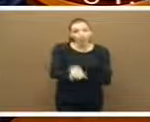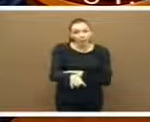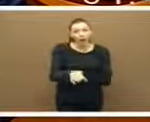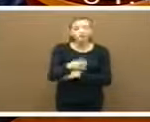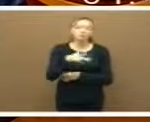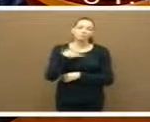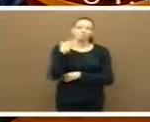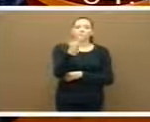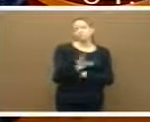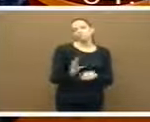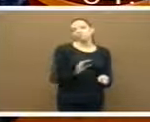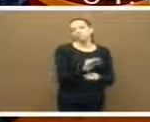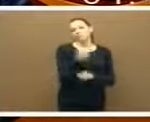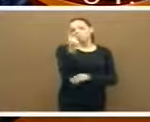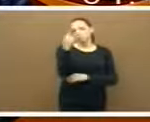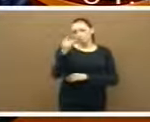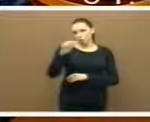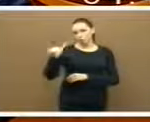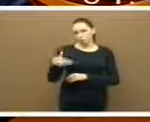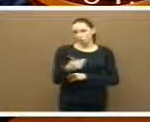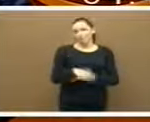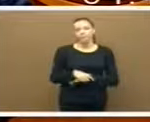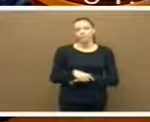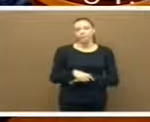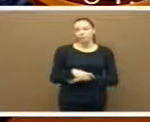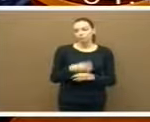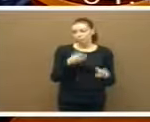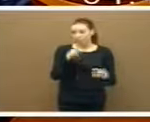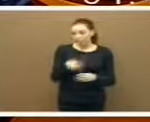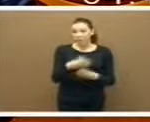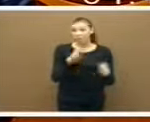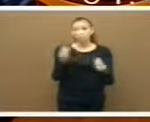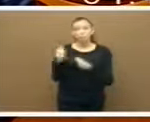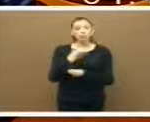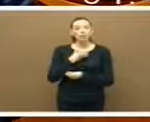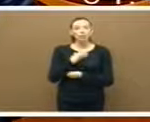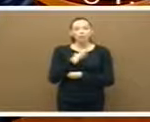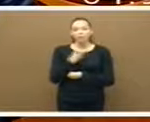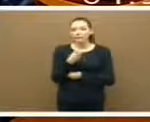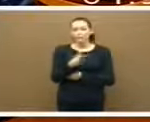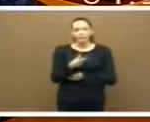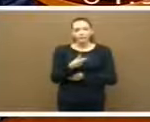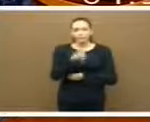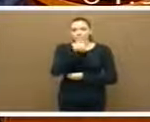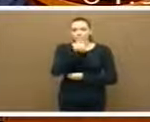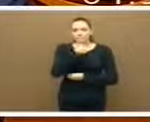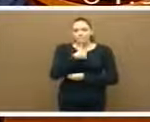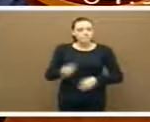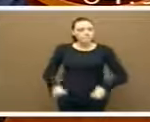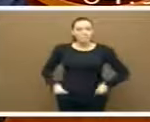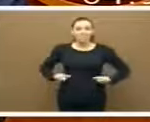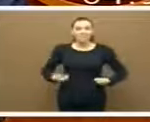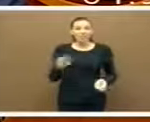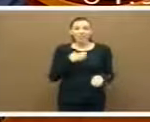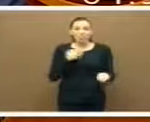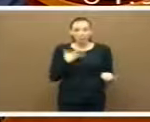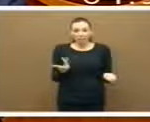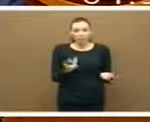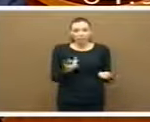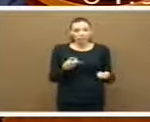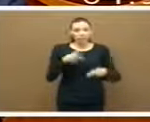Y también porque hay muchos ayuntamientos, muchos, que no pueden hacer frente a ese tipo de obras porque no tienen nada